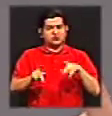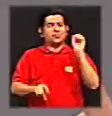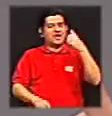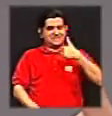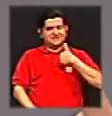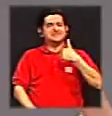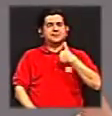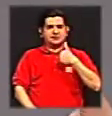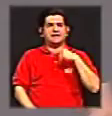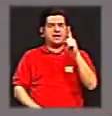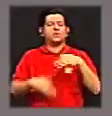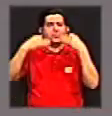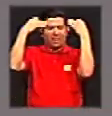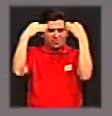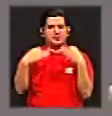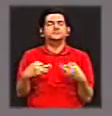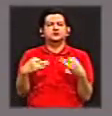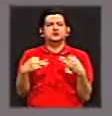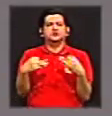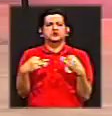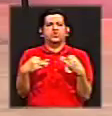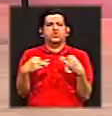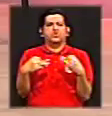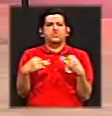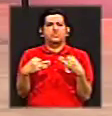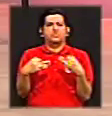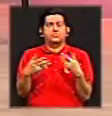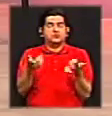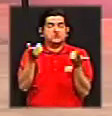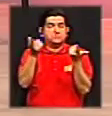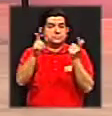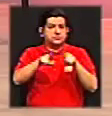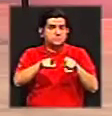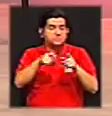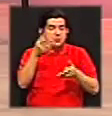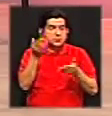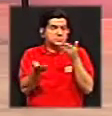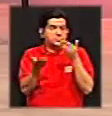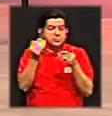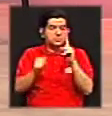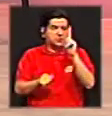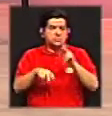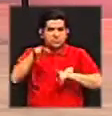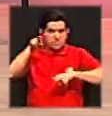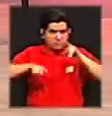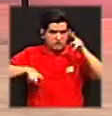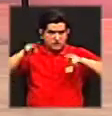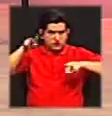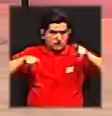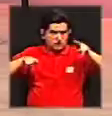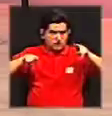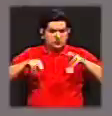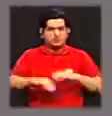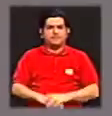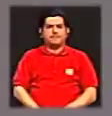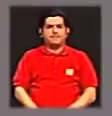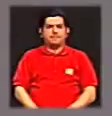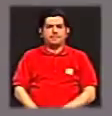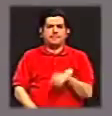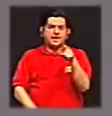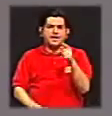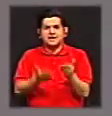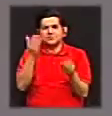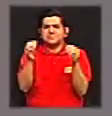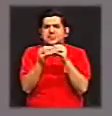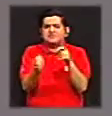tienen una decisión, estaría ocurriendo una variante. Eso es algo un poco